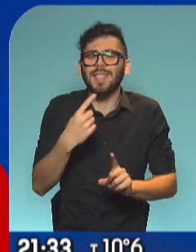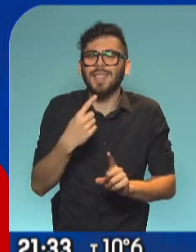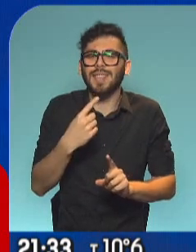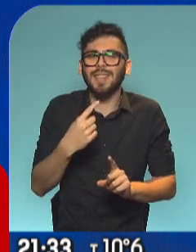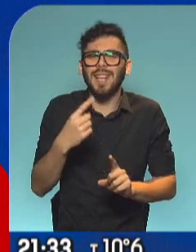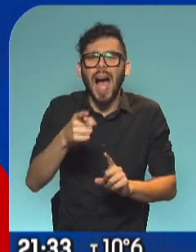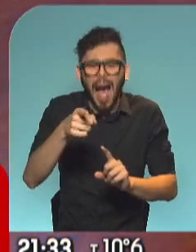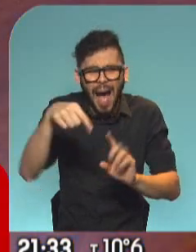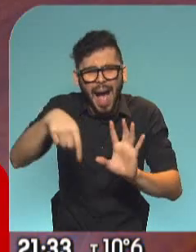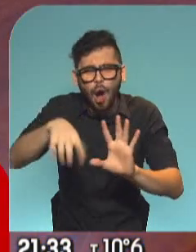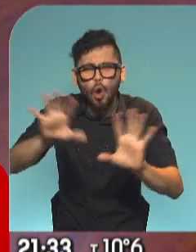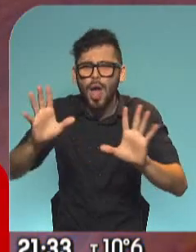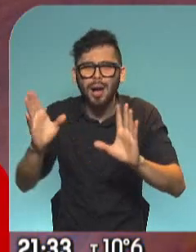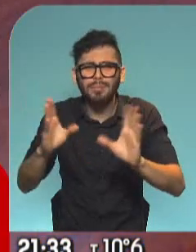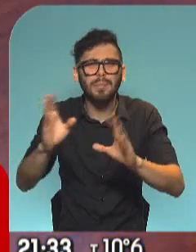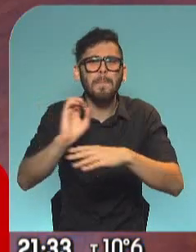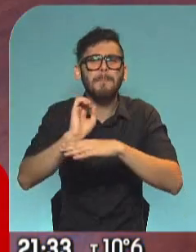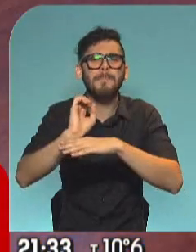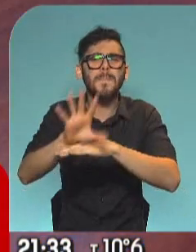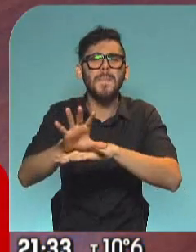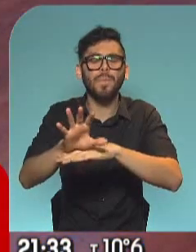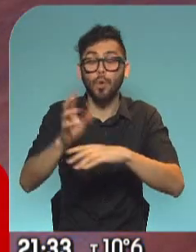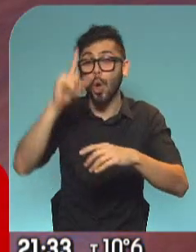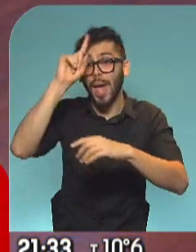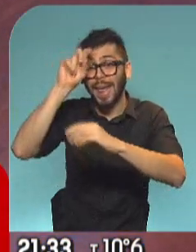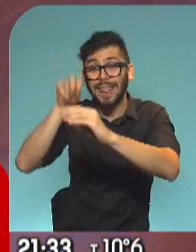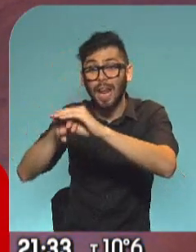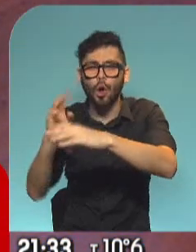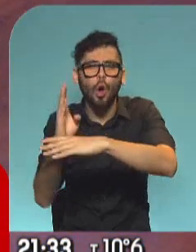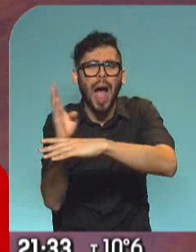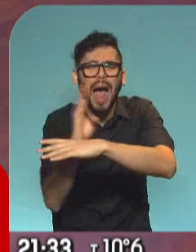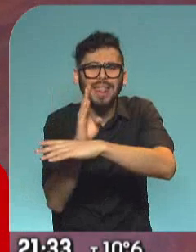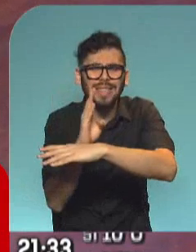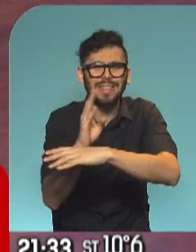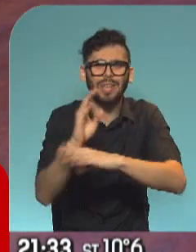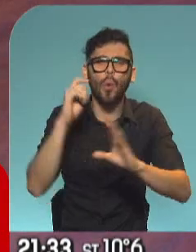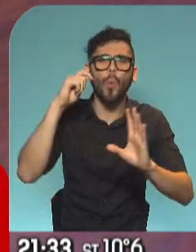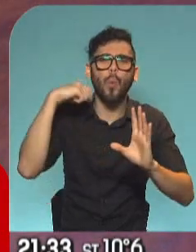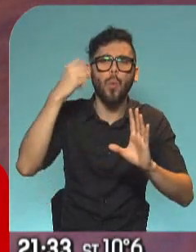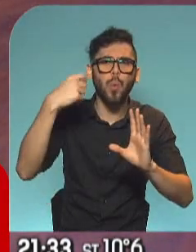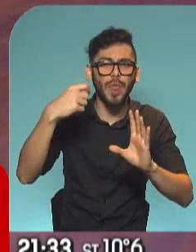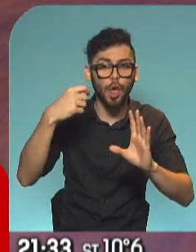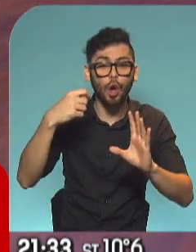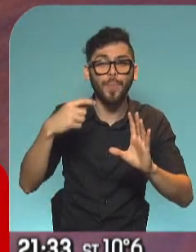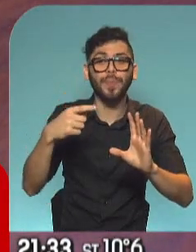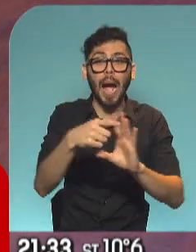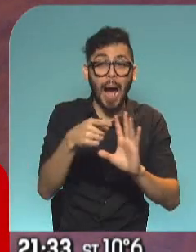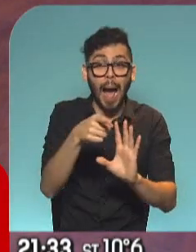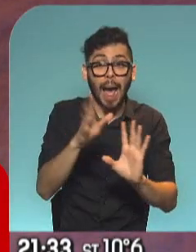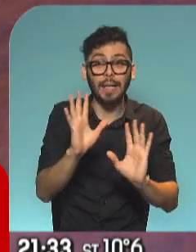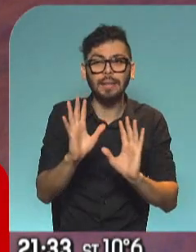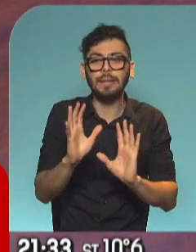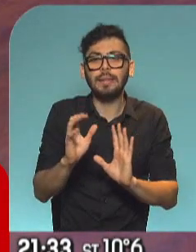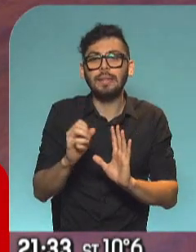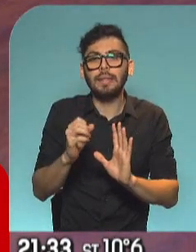de enviar un mensaje Trump previo a la internación, minutos antes de la internación. Un video. Donde trató de llevar un